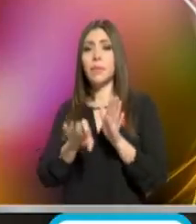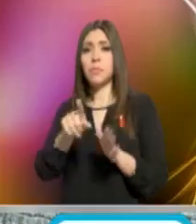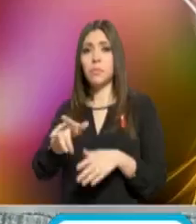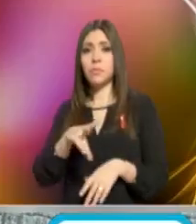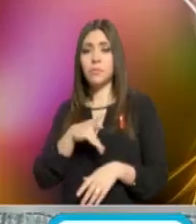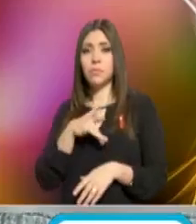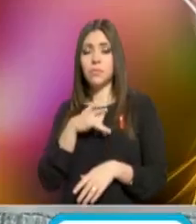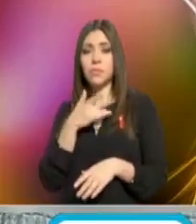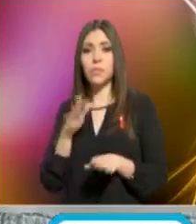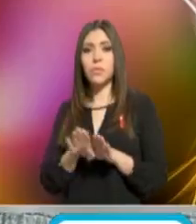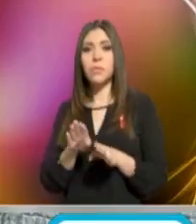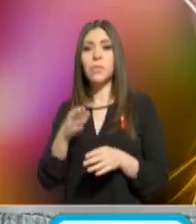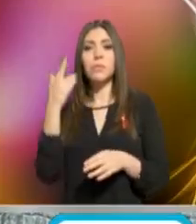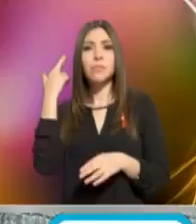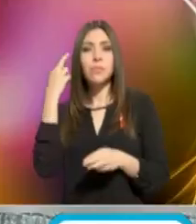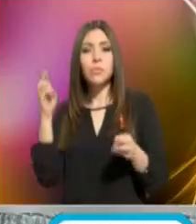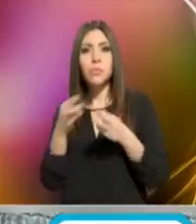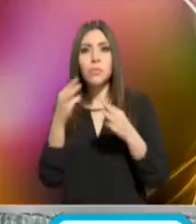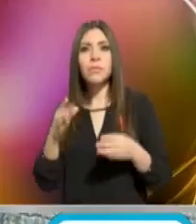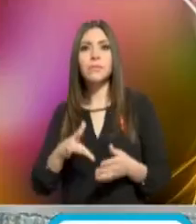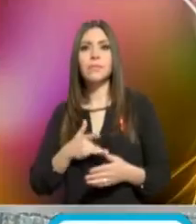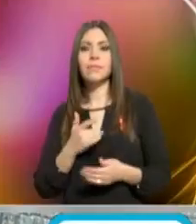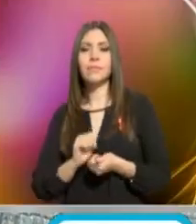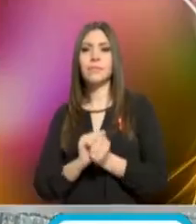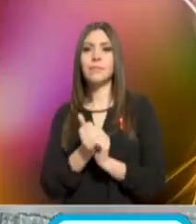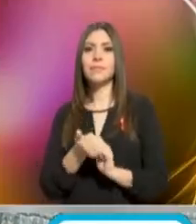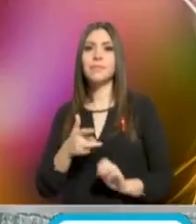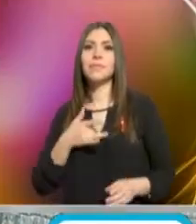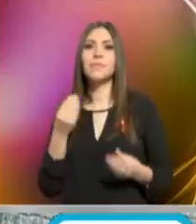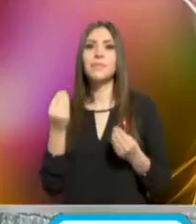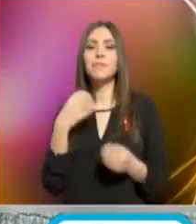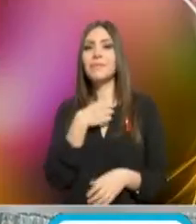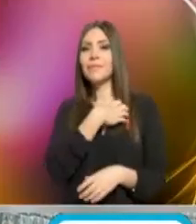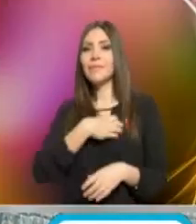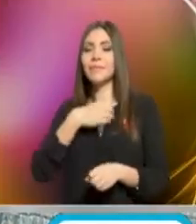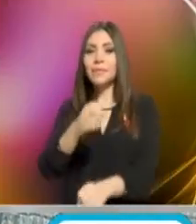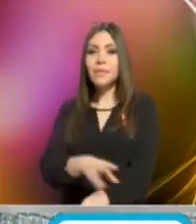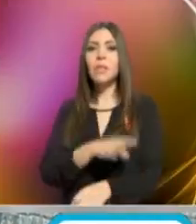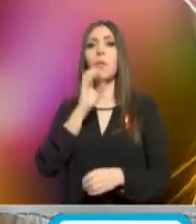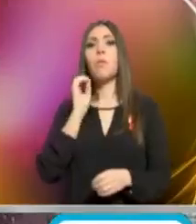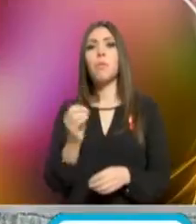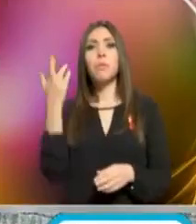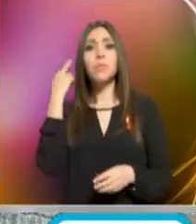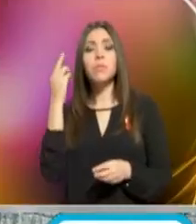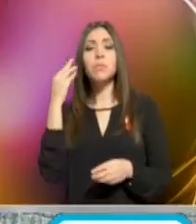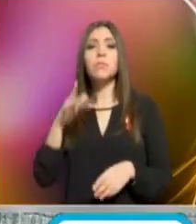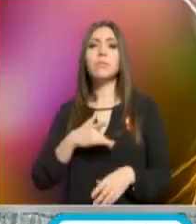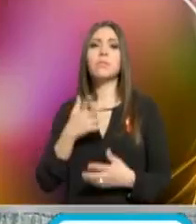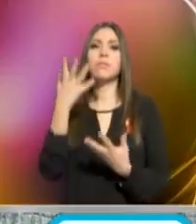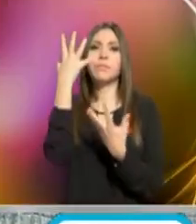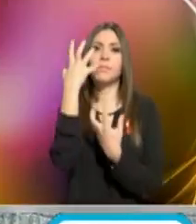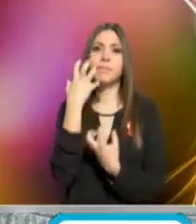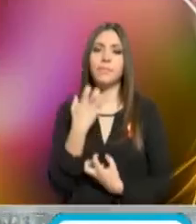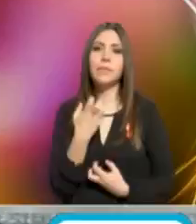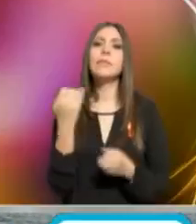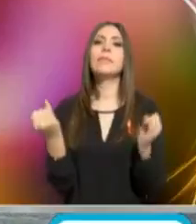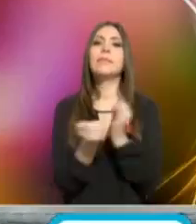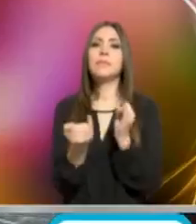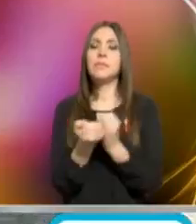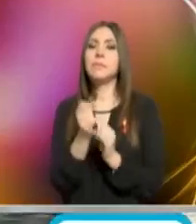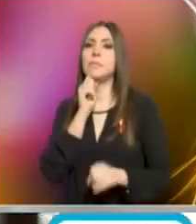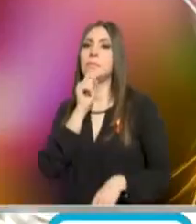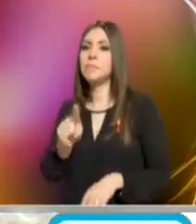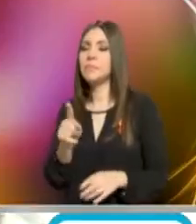puede poner de pésimo Por ánimo. supuesto, Sí. por Y supuesto. acá tiene mucho que ver también con la relación sexual, ¿no? Así es, y en gusto se